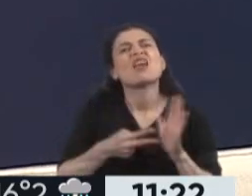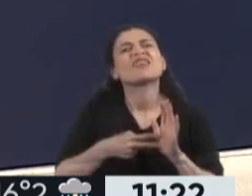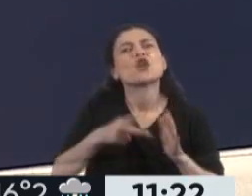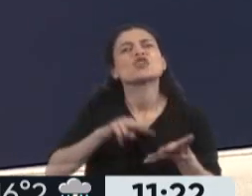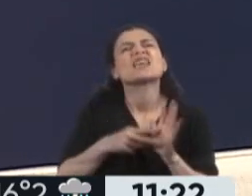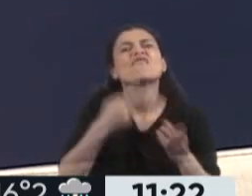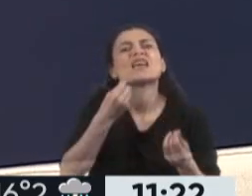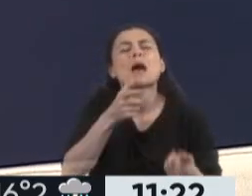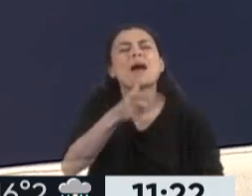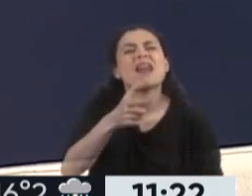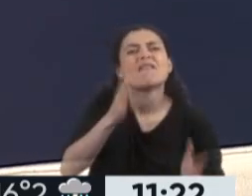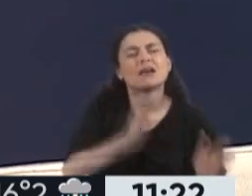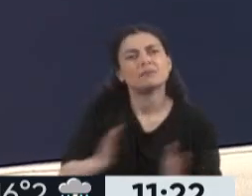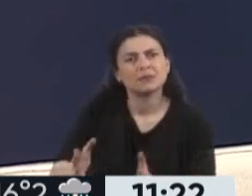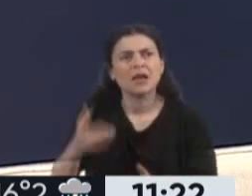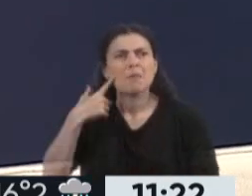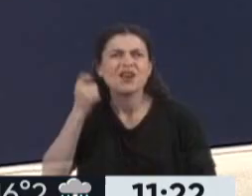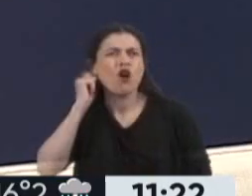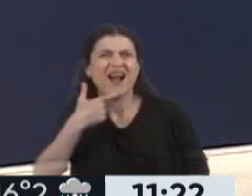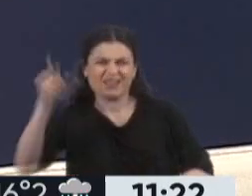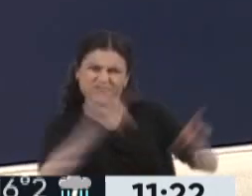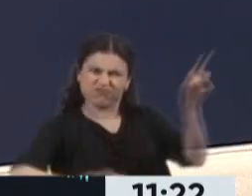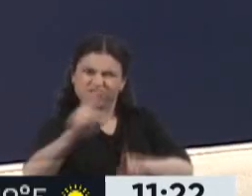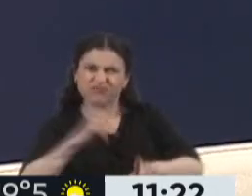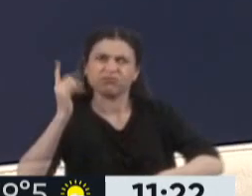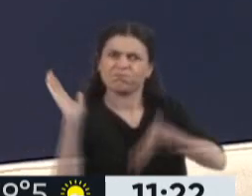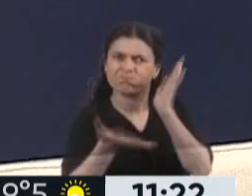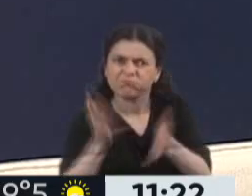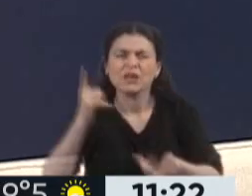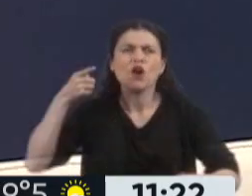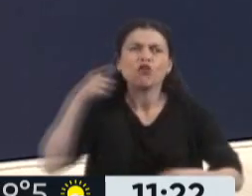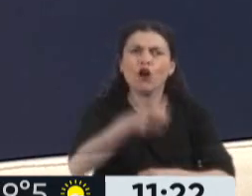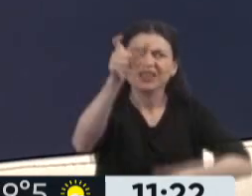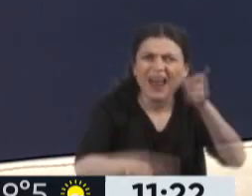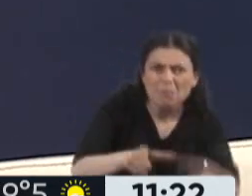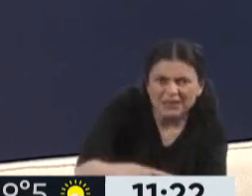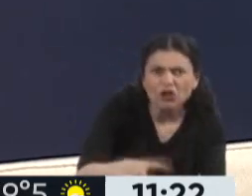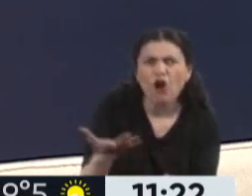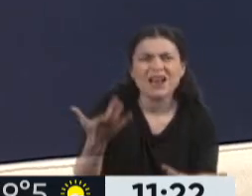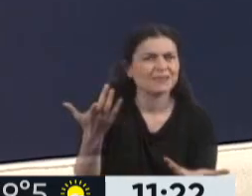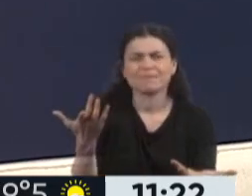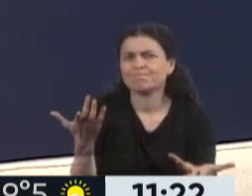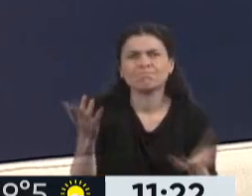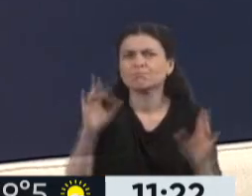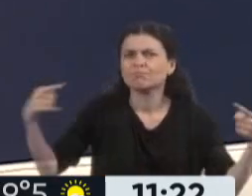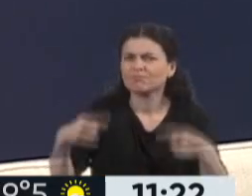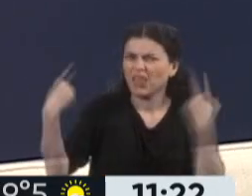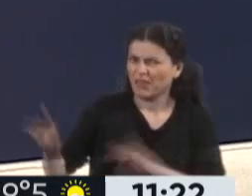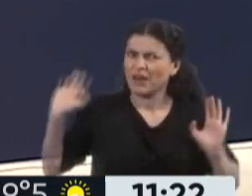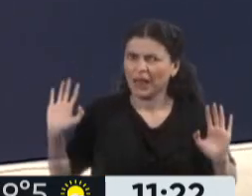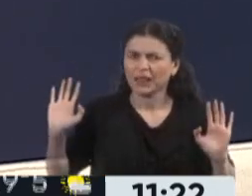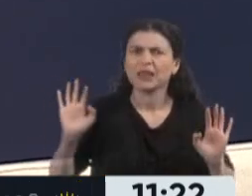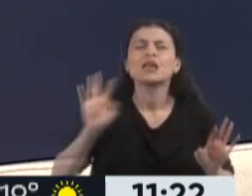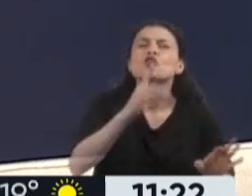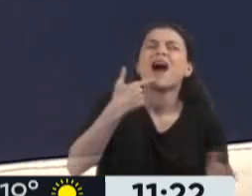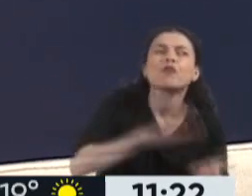reprimir es pegar, gasear, dañar, herir y atacar a un ciudadano. No estoy hablando de aquellos que